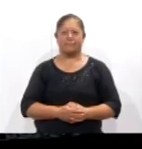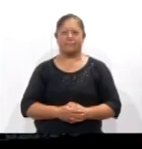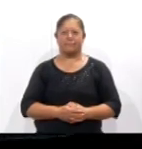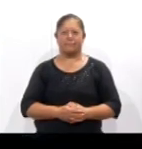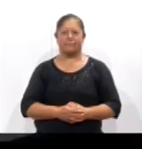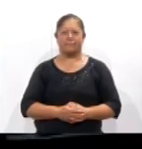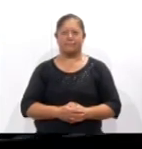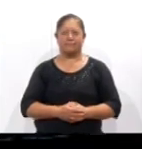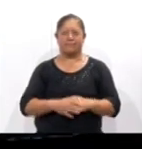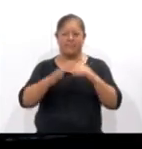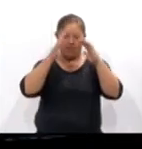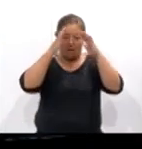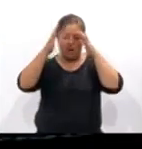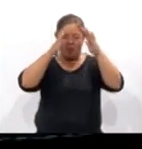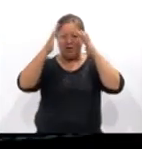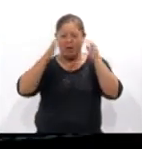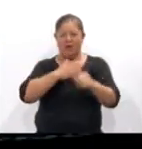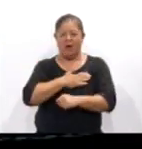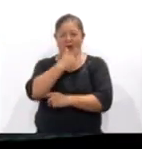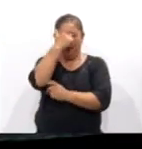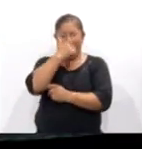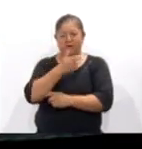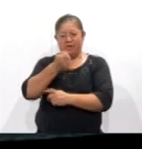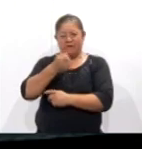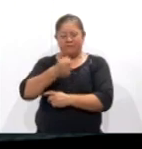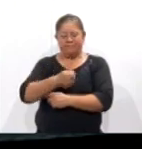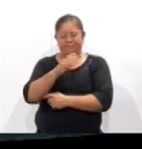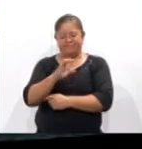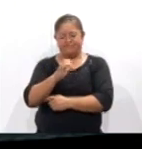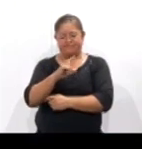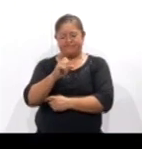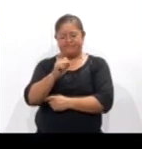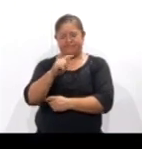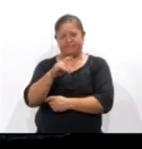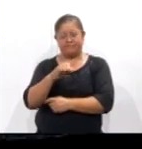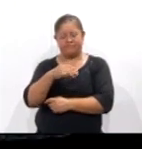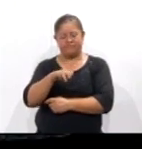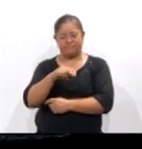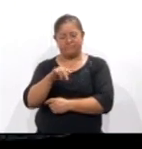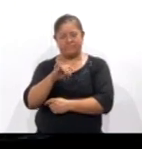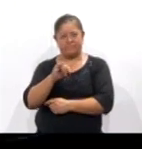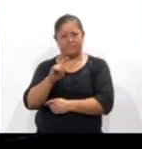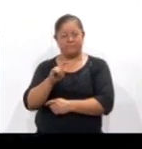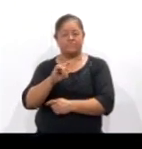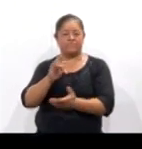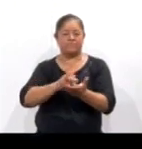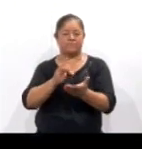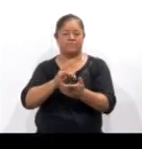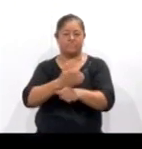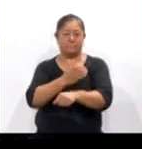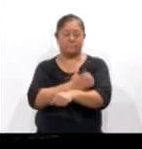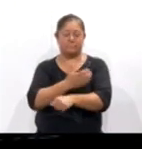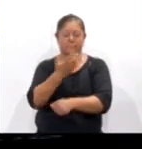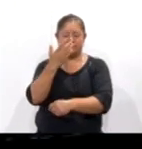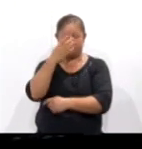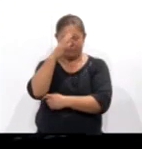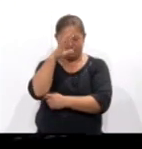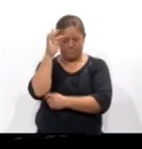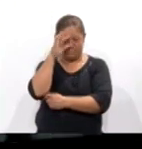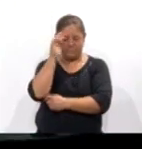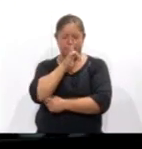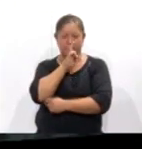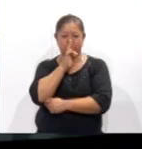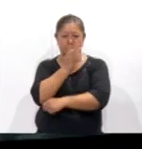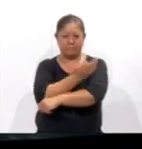¿Qué tal? Muy buenas noches. Les saludo a Celeste Muñiz, le agradezco que nos esté acompañando en esta tercera emisión de Coracyt Noticias.